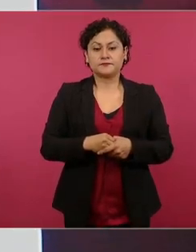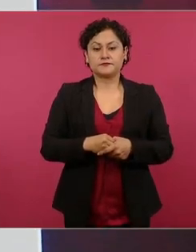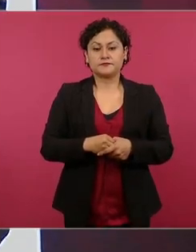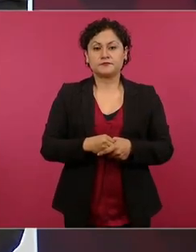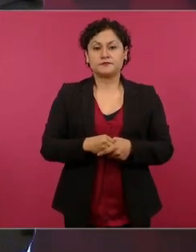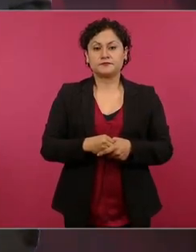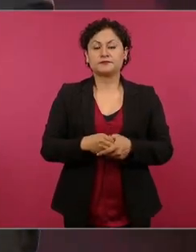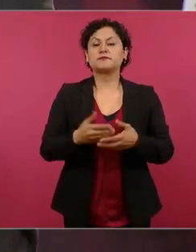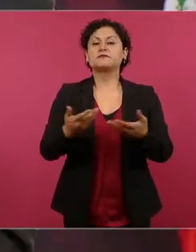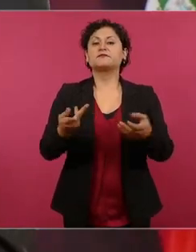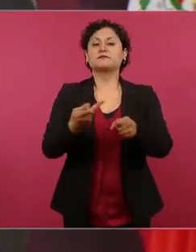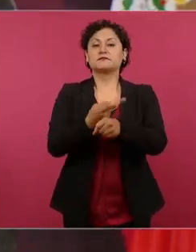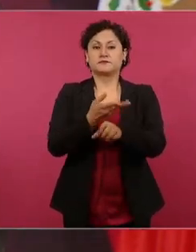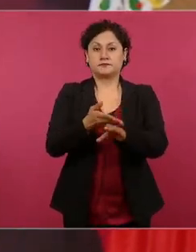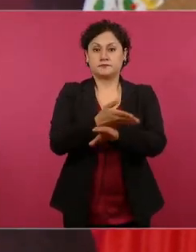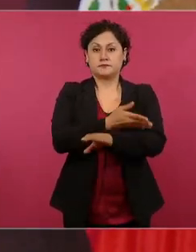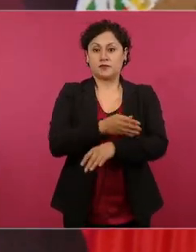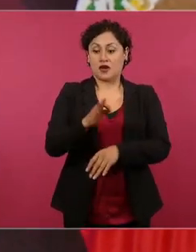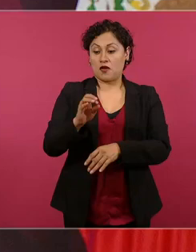Fox llegó a decir